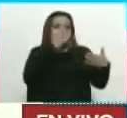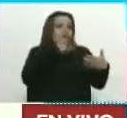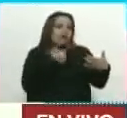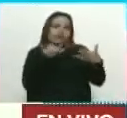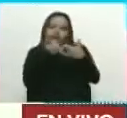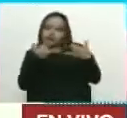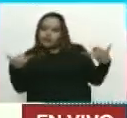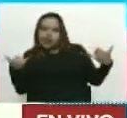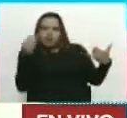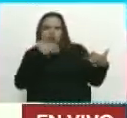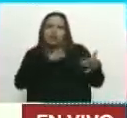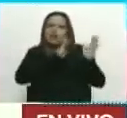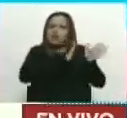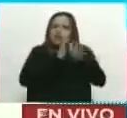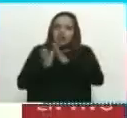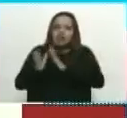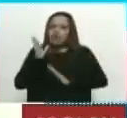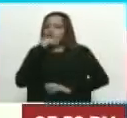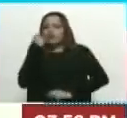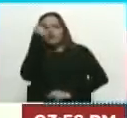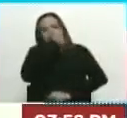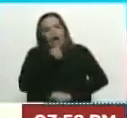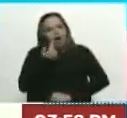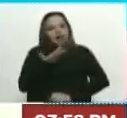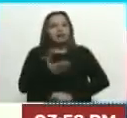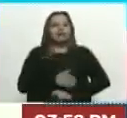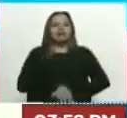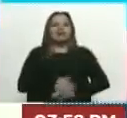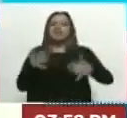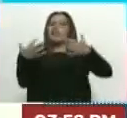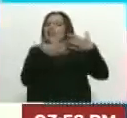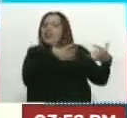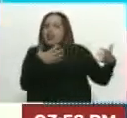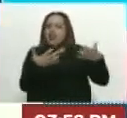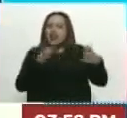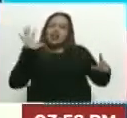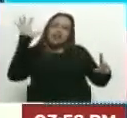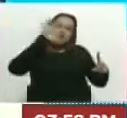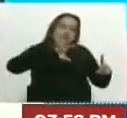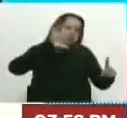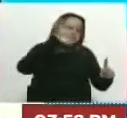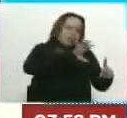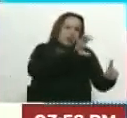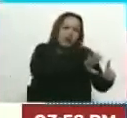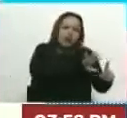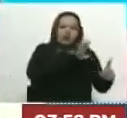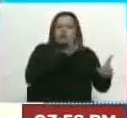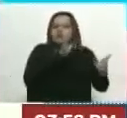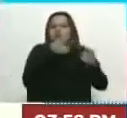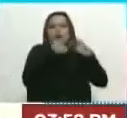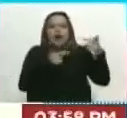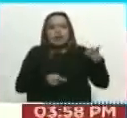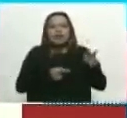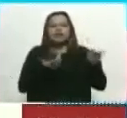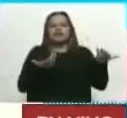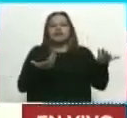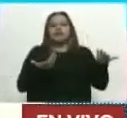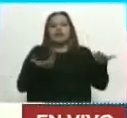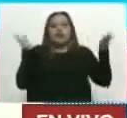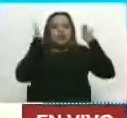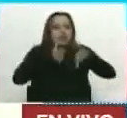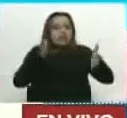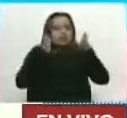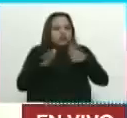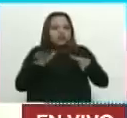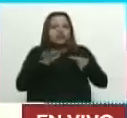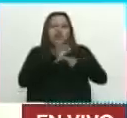lineal, no es secuencial, no tiene rostro, es una guerra que ataca por todos los sentidos o por todas las orientaciones de